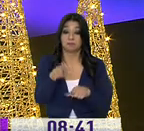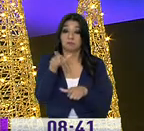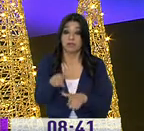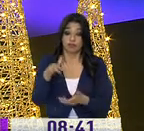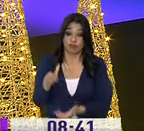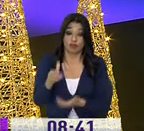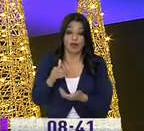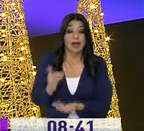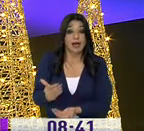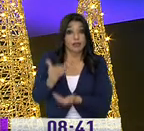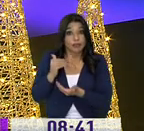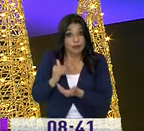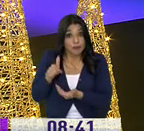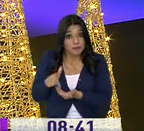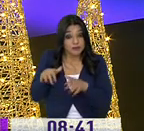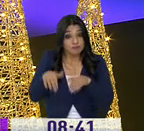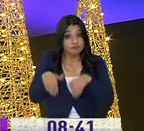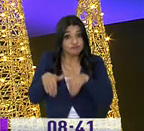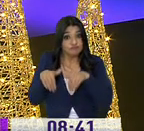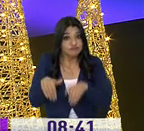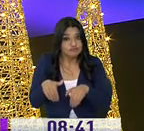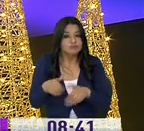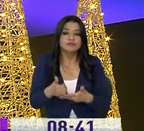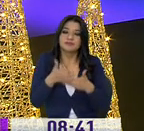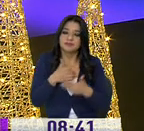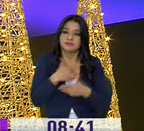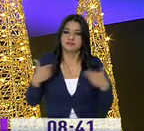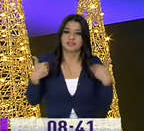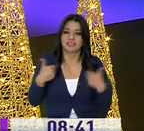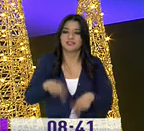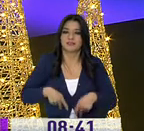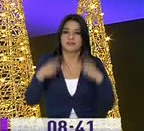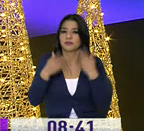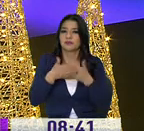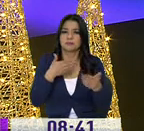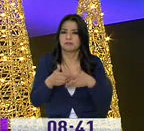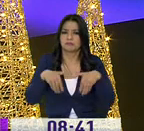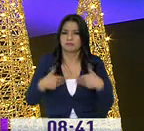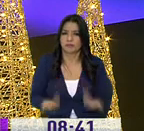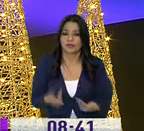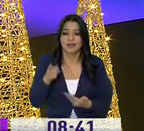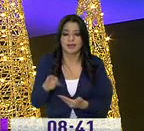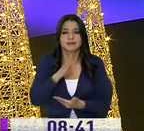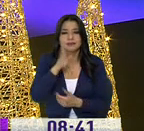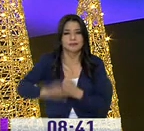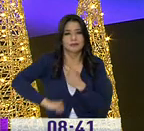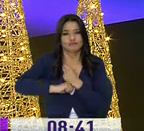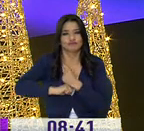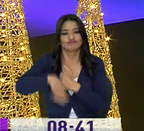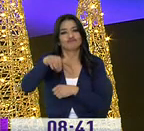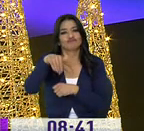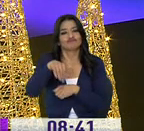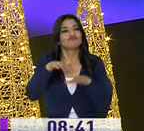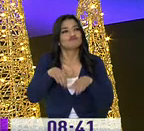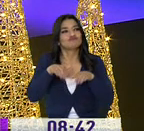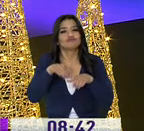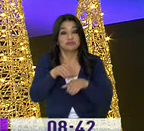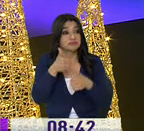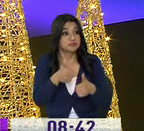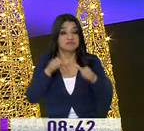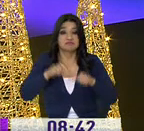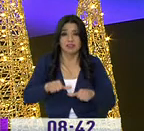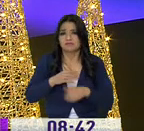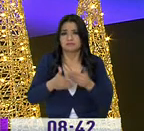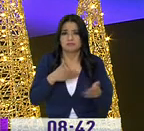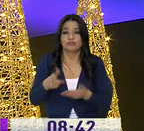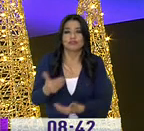como un perro, nada como un peludo para alegrarnos del alma. No importa cómo estemos, ellos siempre están ahí con la patita diciéndonos si estás bien, estás